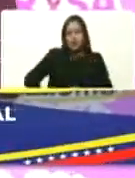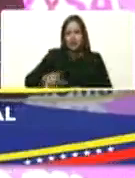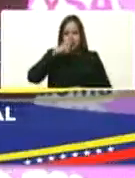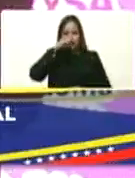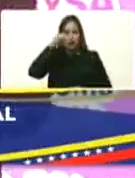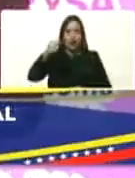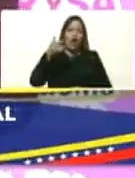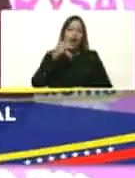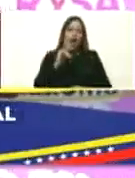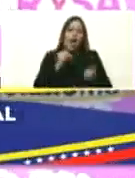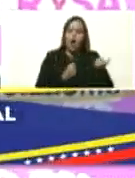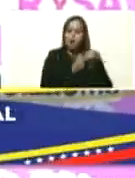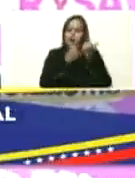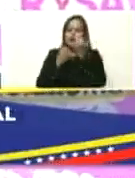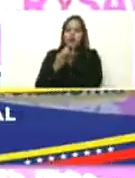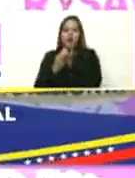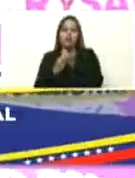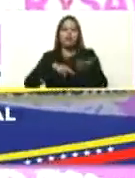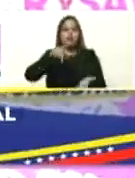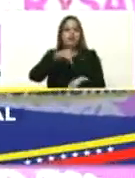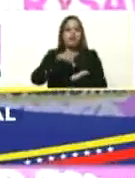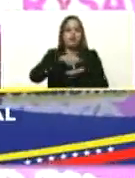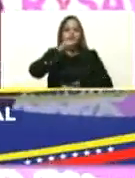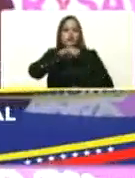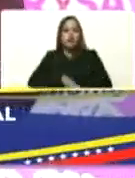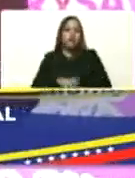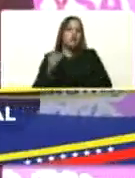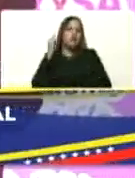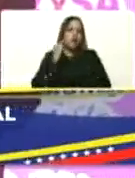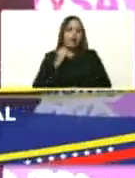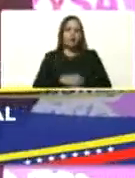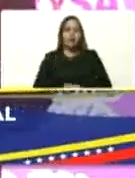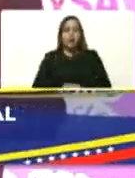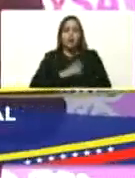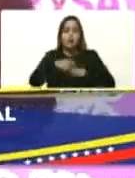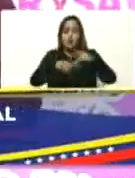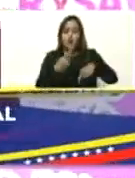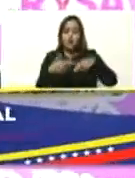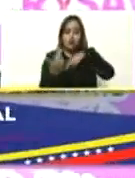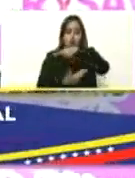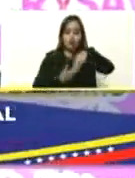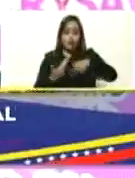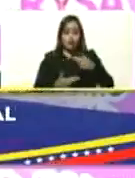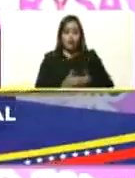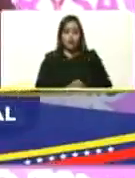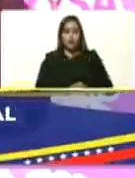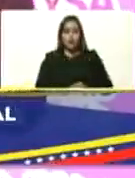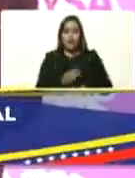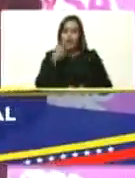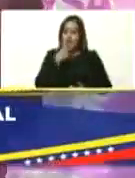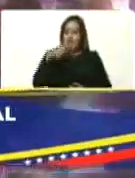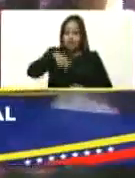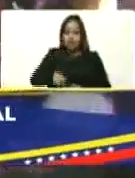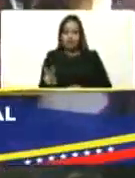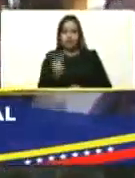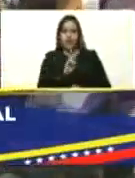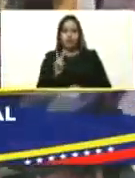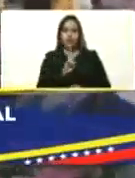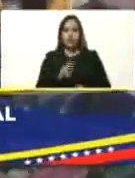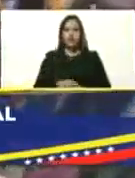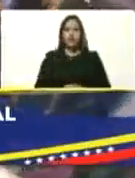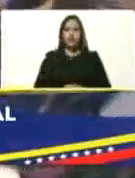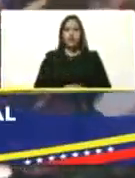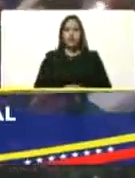Maduro ha reivindicado el papel histórico de la mujer en los procesos revolucionarios. Sentenciaba que en Venezuela